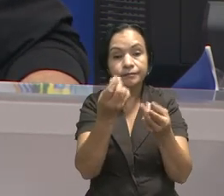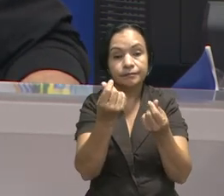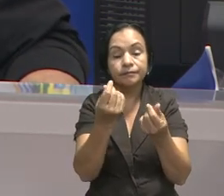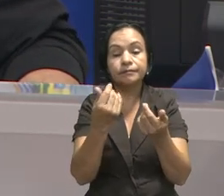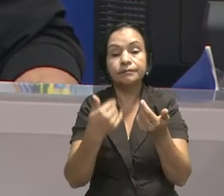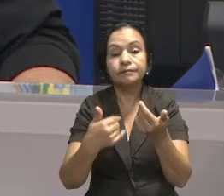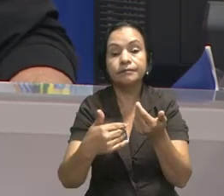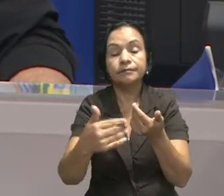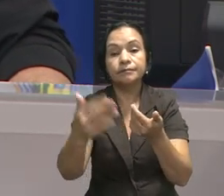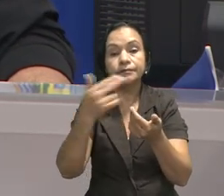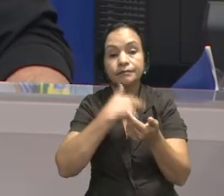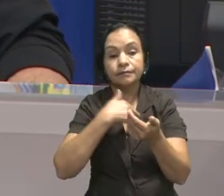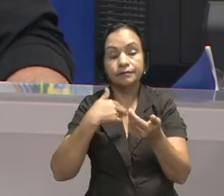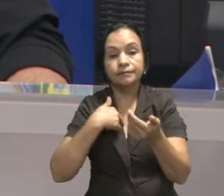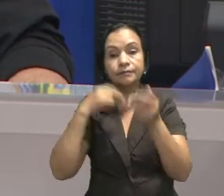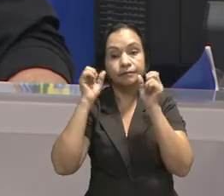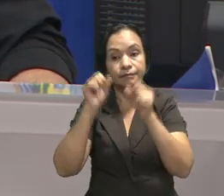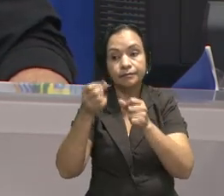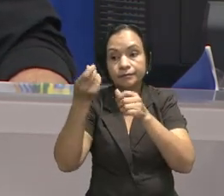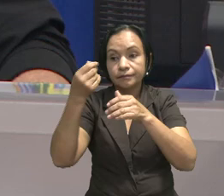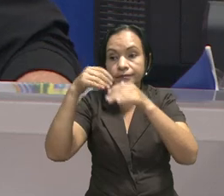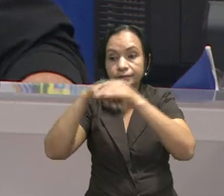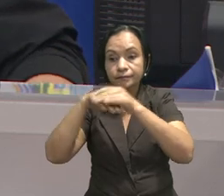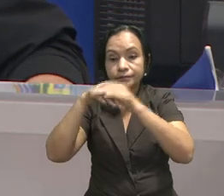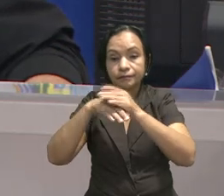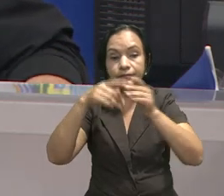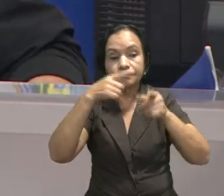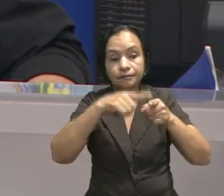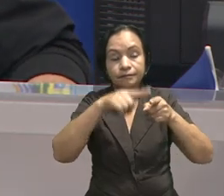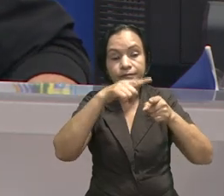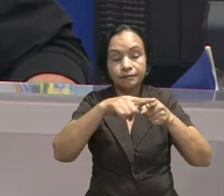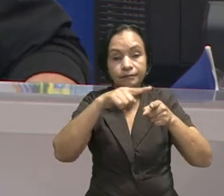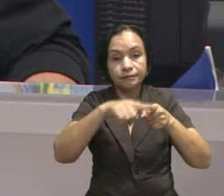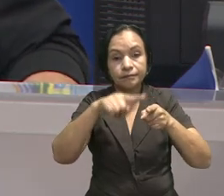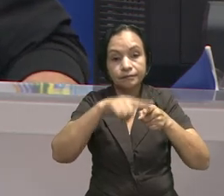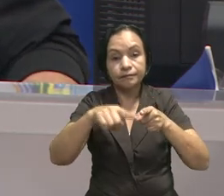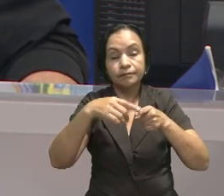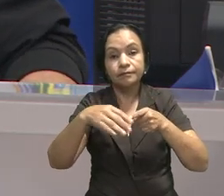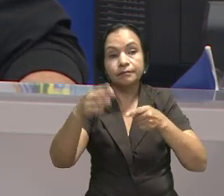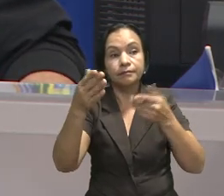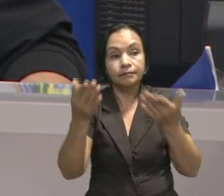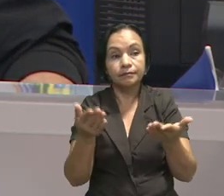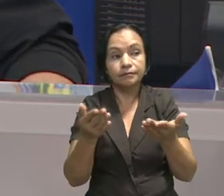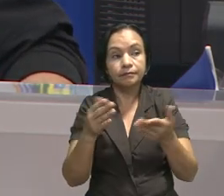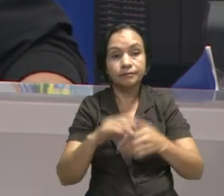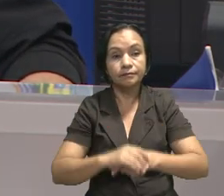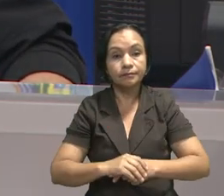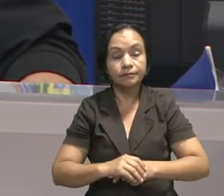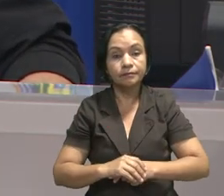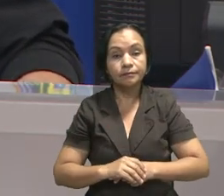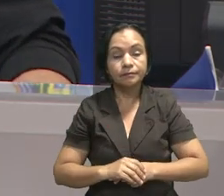hasta cuándo aguanta ese fondo para otorgar las pensiones. Entonces,